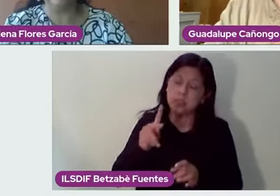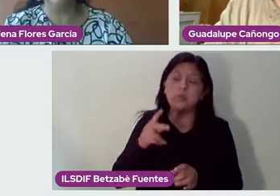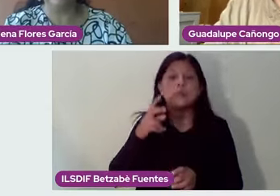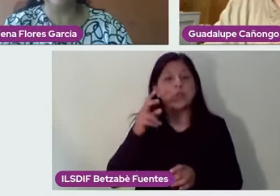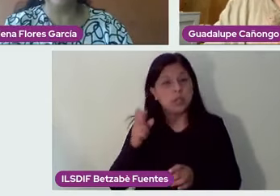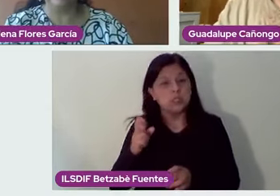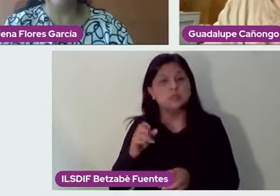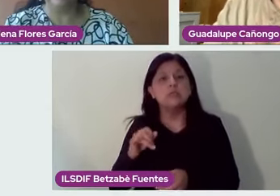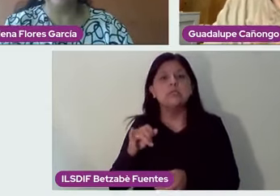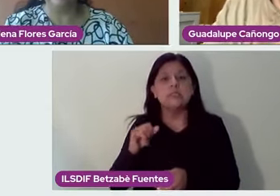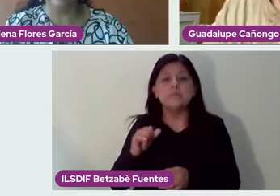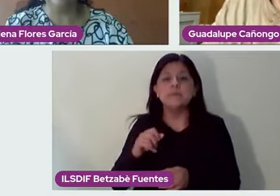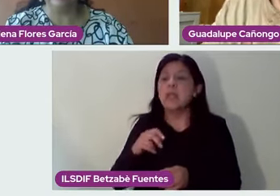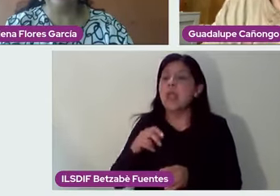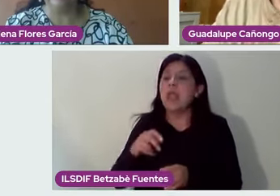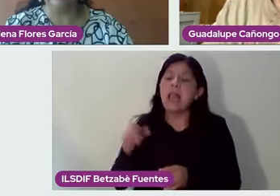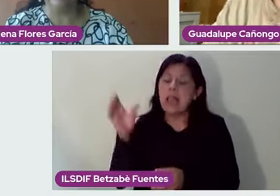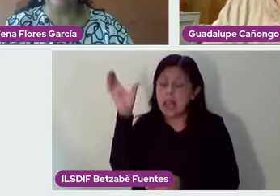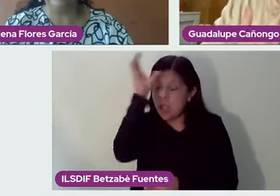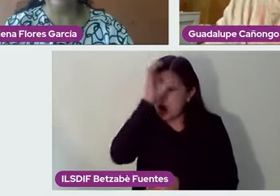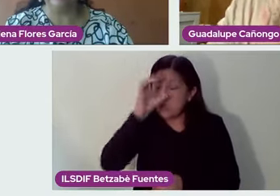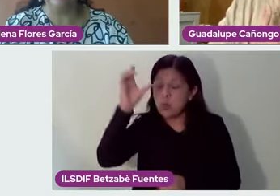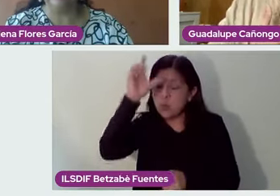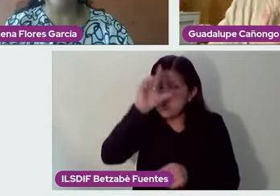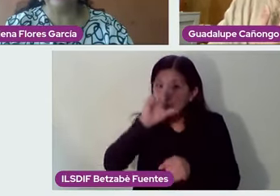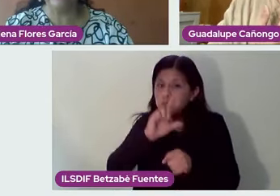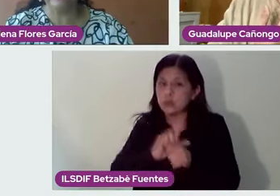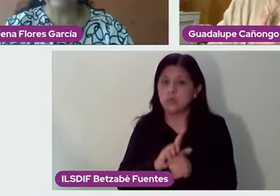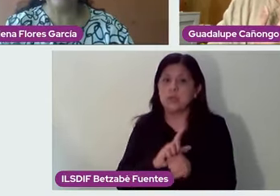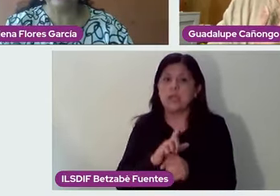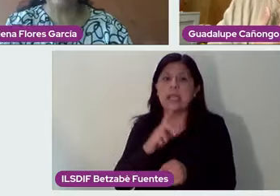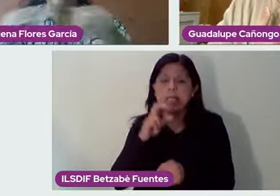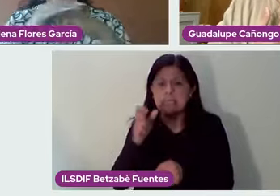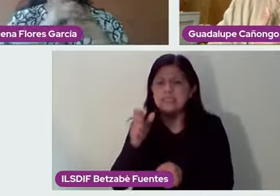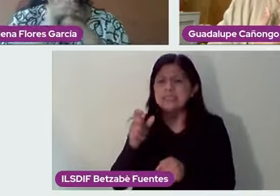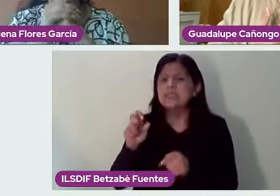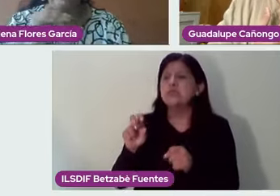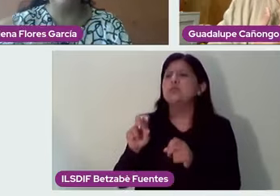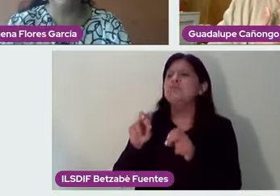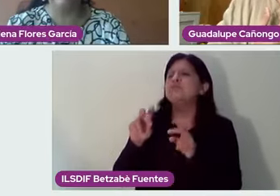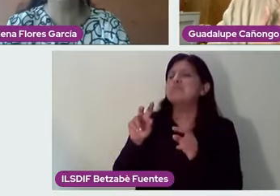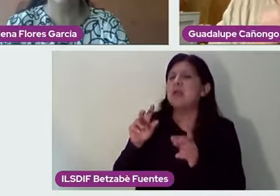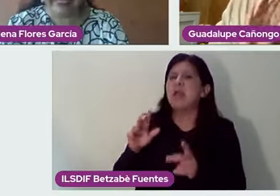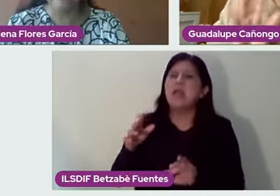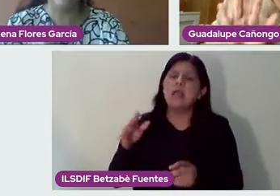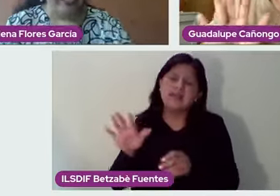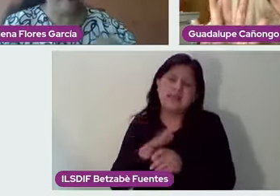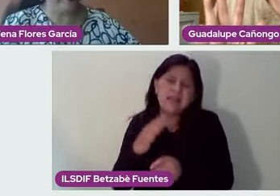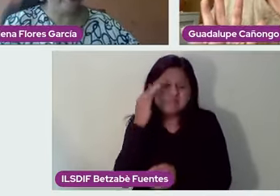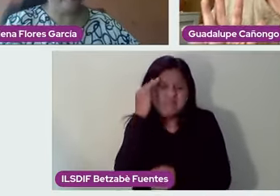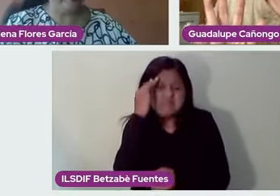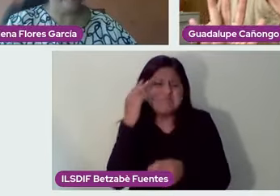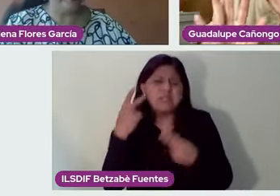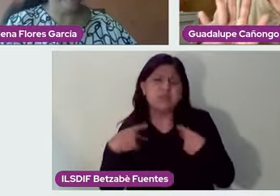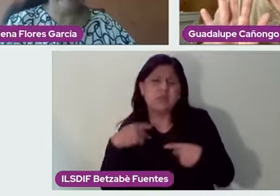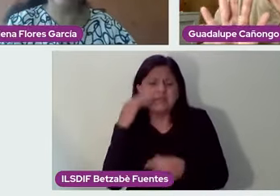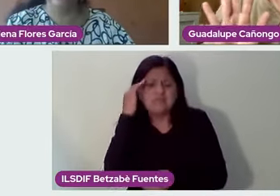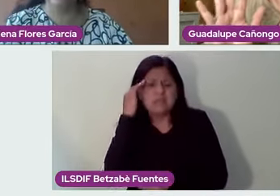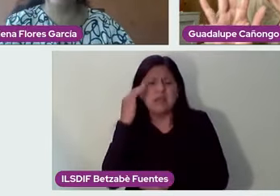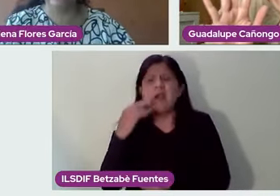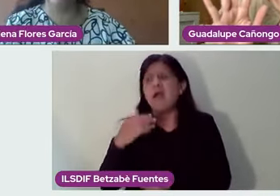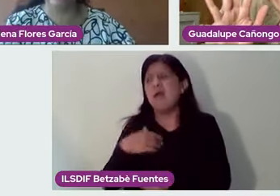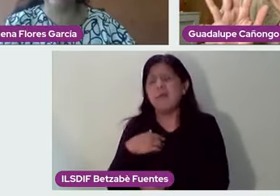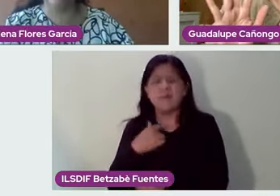peso muy importante es el tema cultural. A veces uno mismo se cierra y dice, no, eso no es para mí, no, me genera hasta miedo,